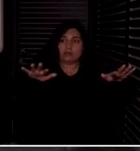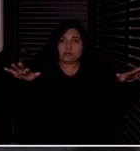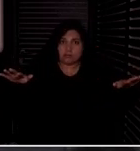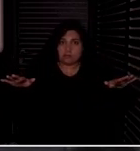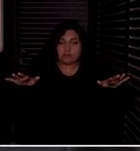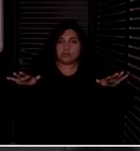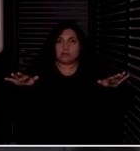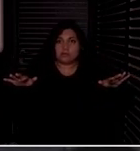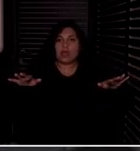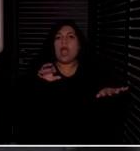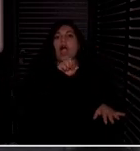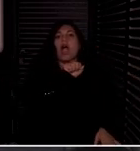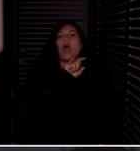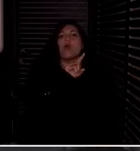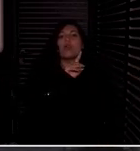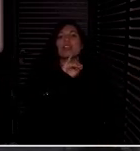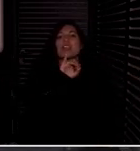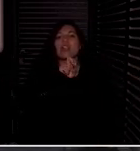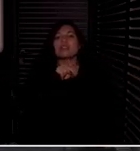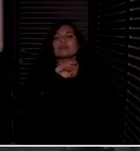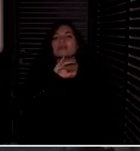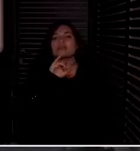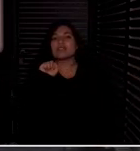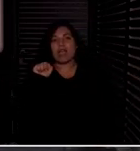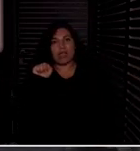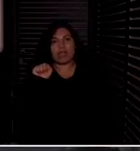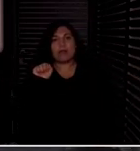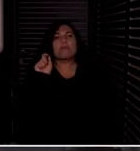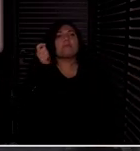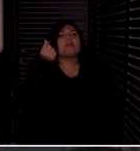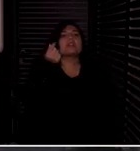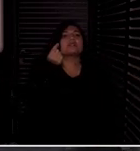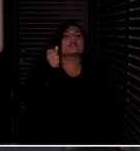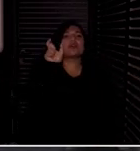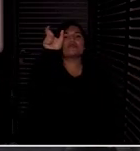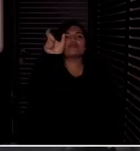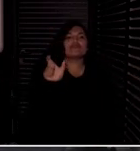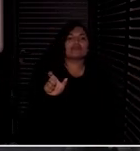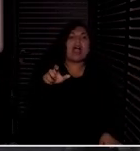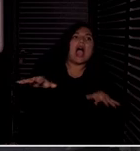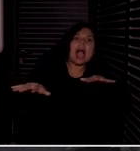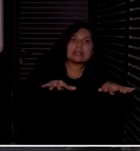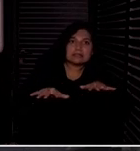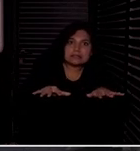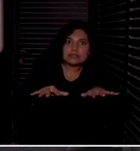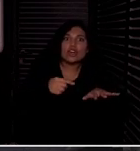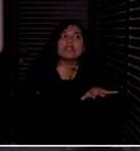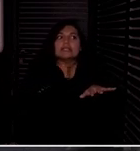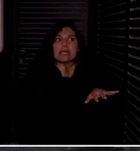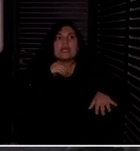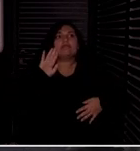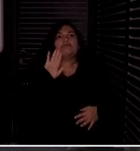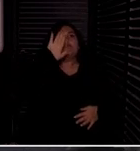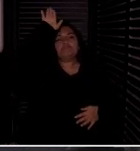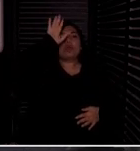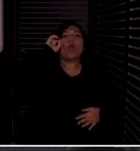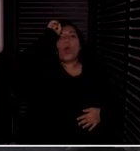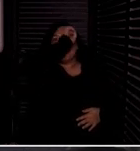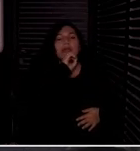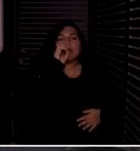con el concepto de la radiodifusión. La audiencia es un sujeto de comunicación activo y quiere tomar la palabra, y en los nuevos soportes